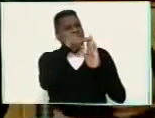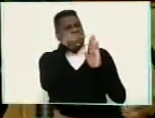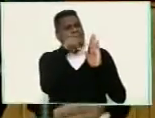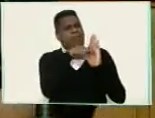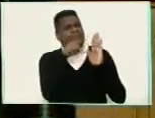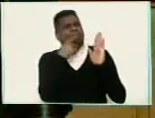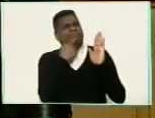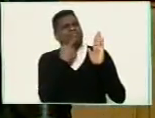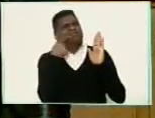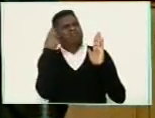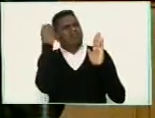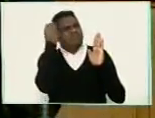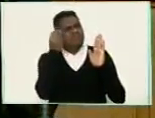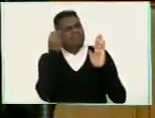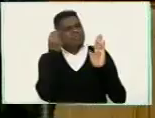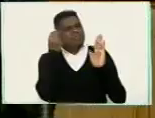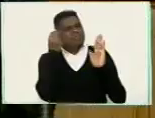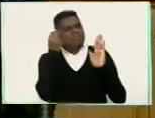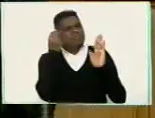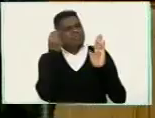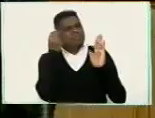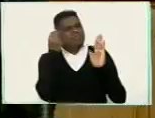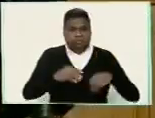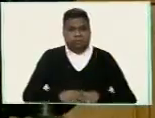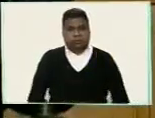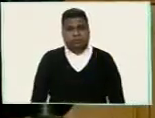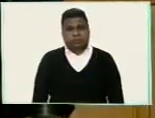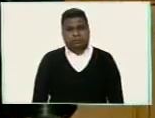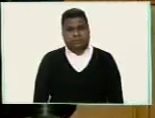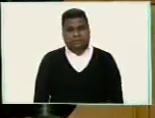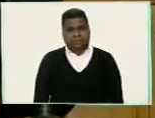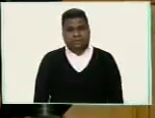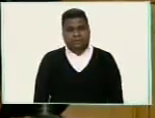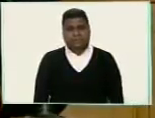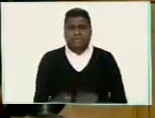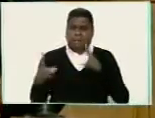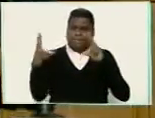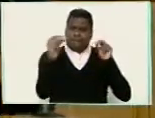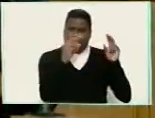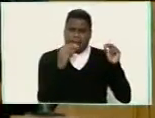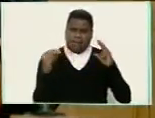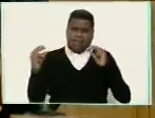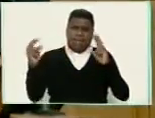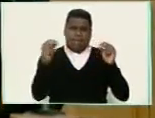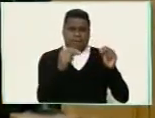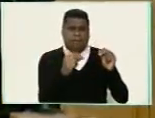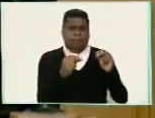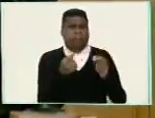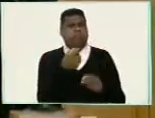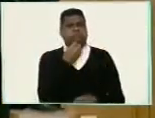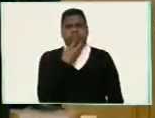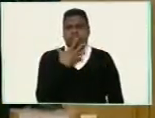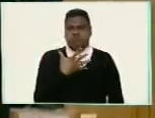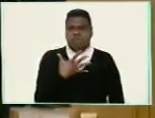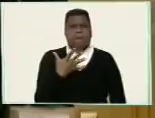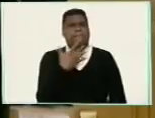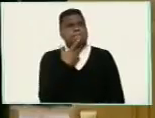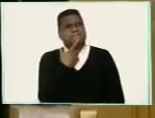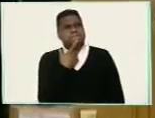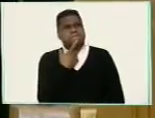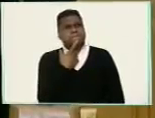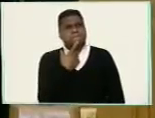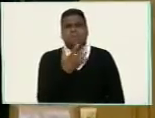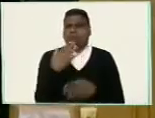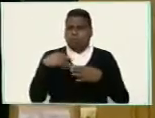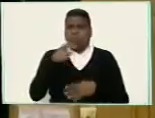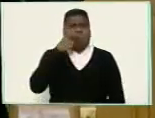debates en estos pocos días. Un debate bien sabroso, bien rico, bien con sabor y olor a